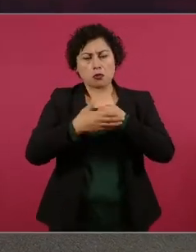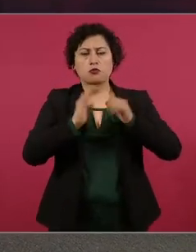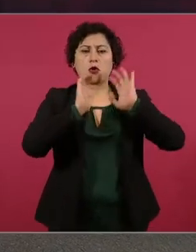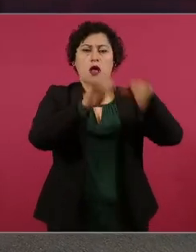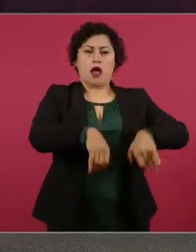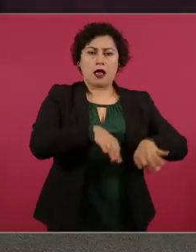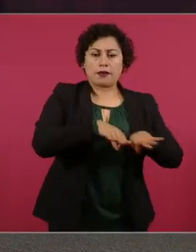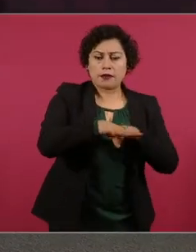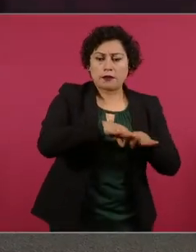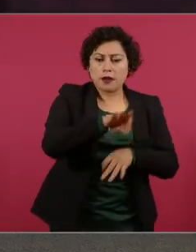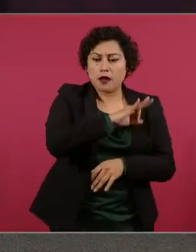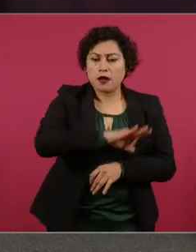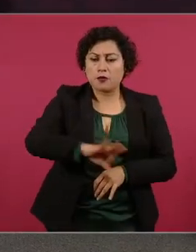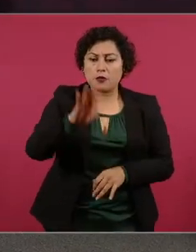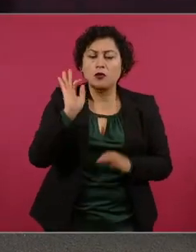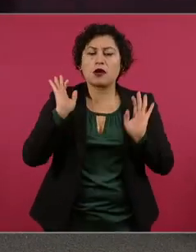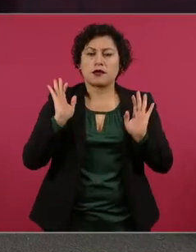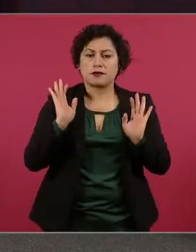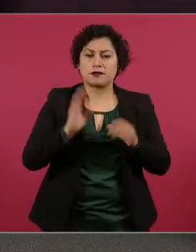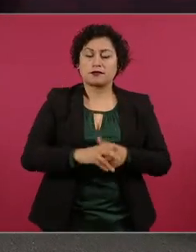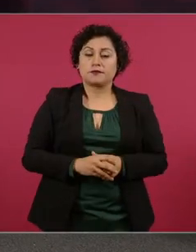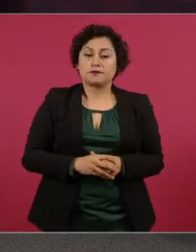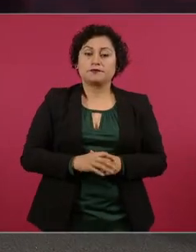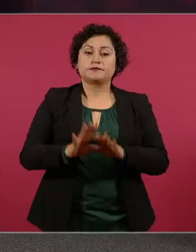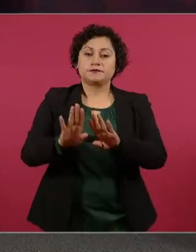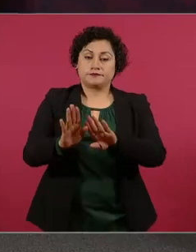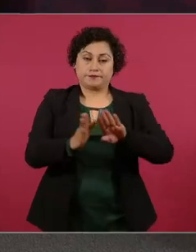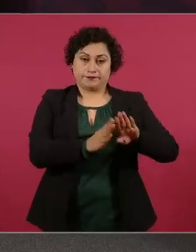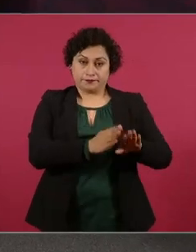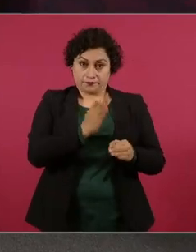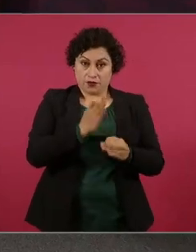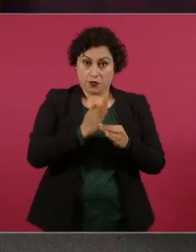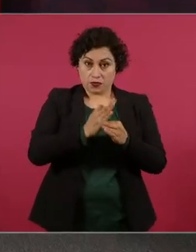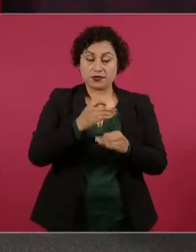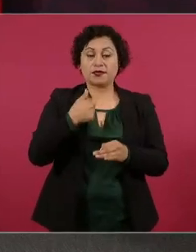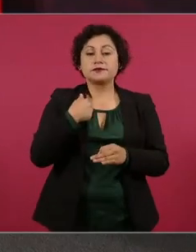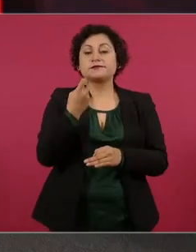Y también aprovecho para decirle a